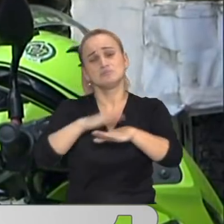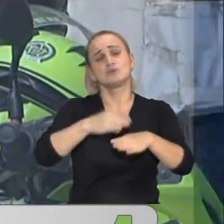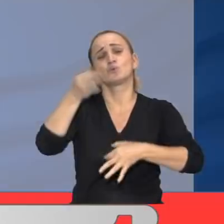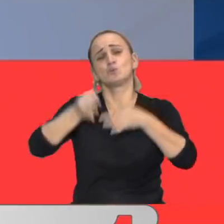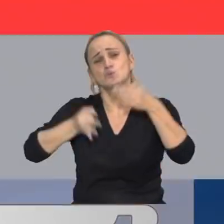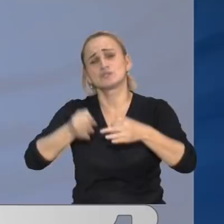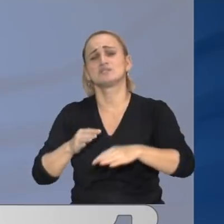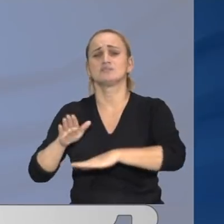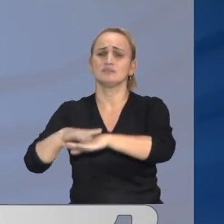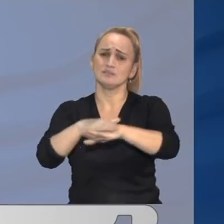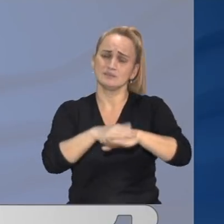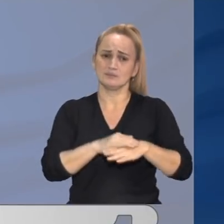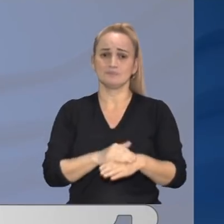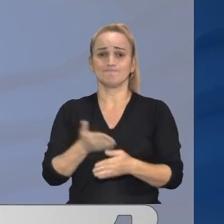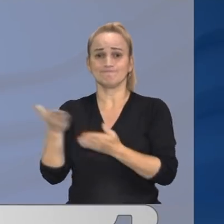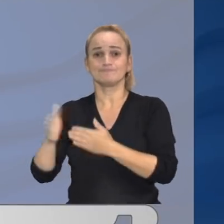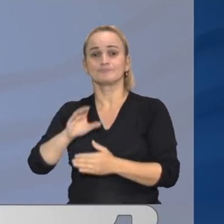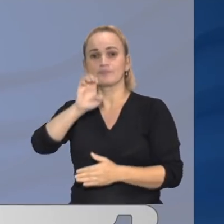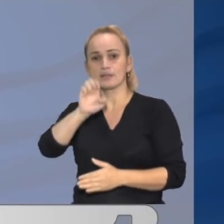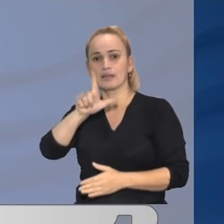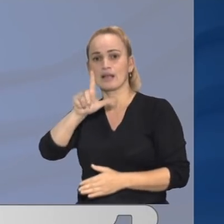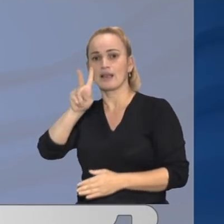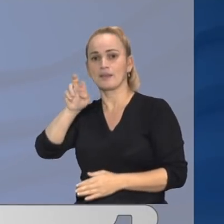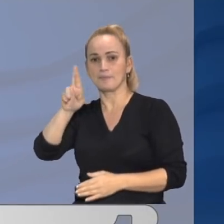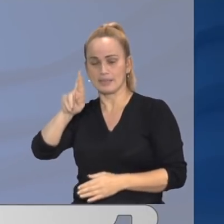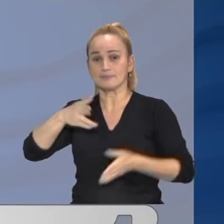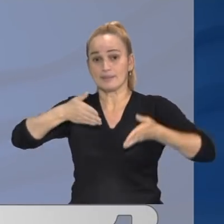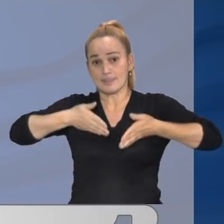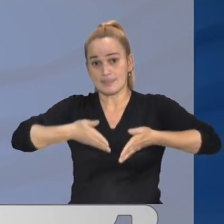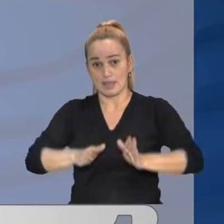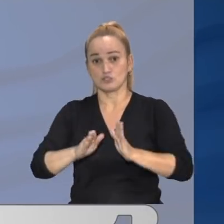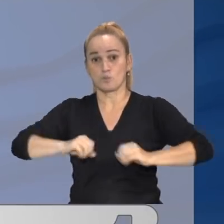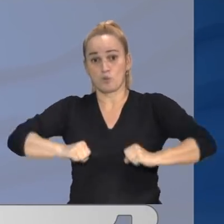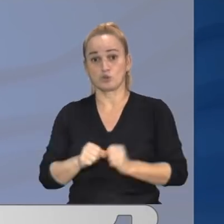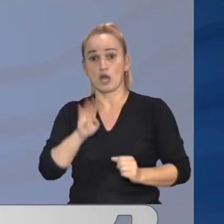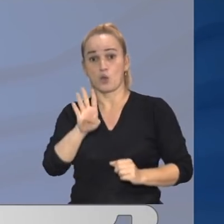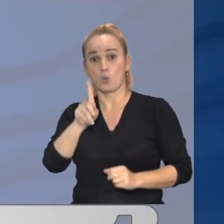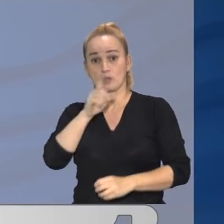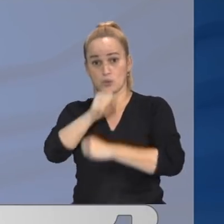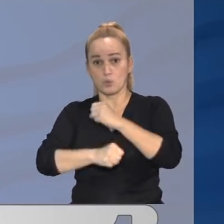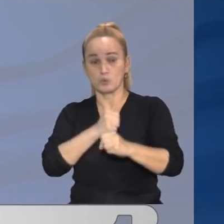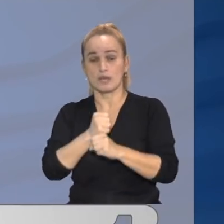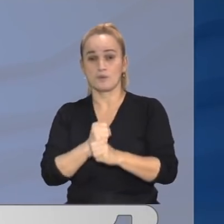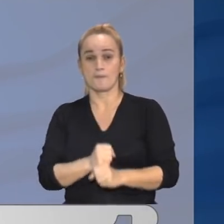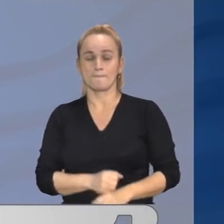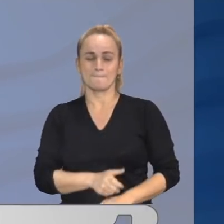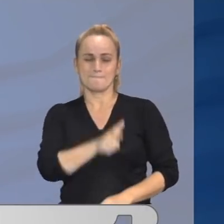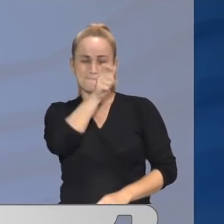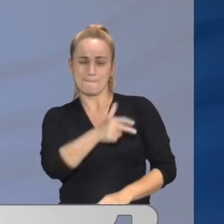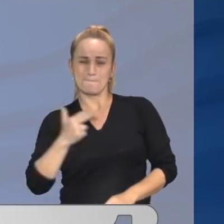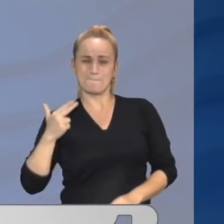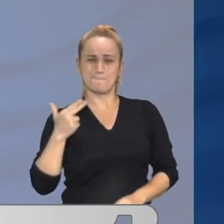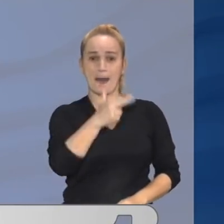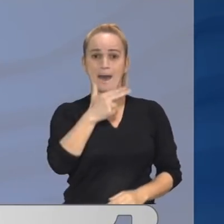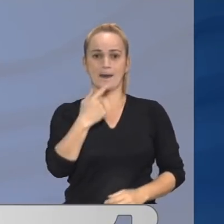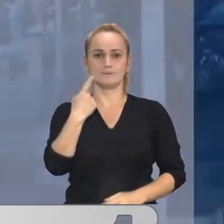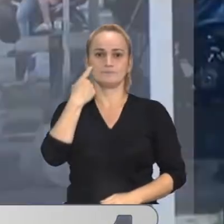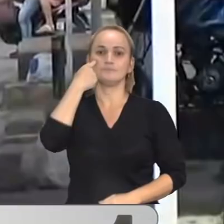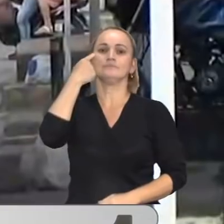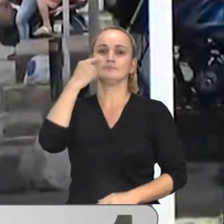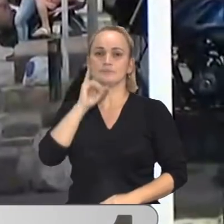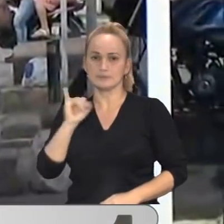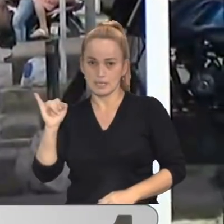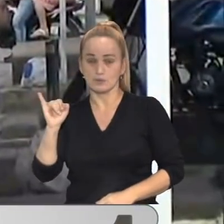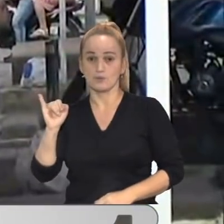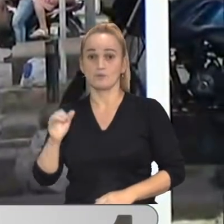justicia. Elber Ramírez Lagos, un bogotano de 41 años de edad, recibió un balazo en el pómulo izquierdo. Según